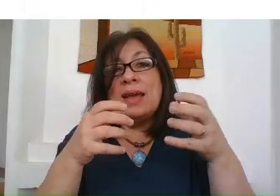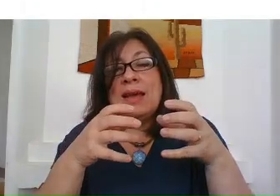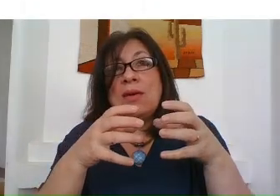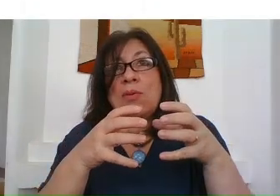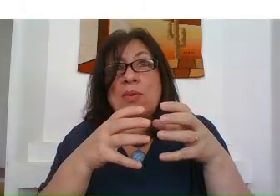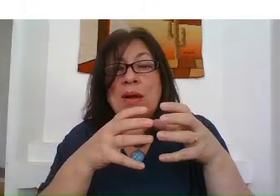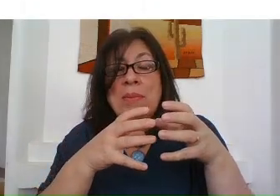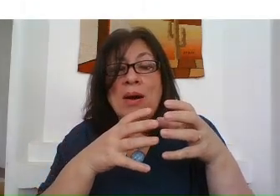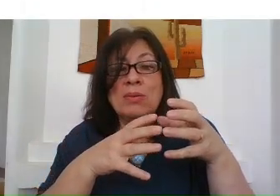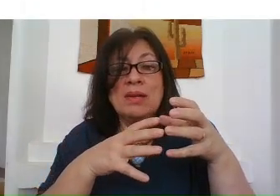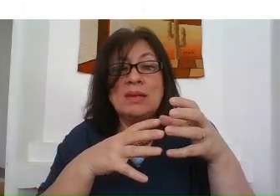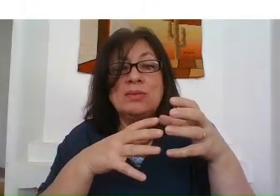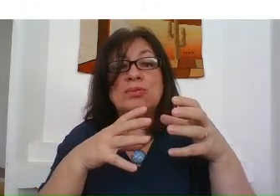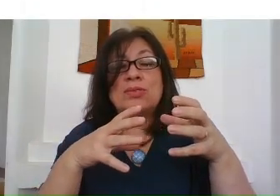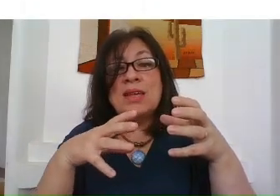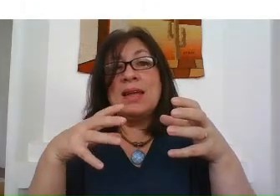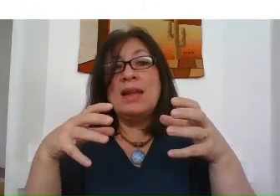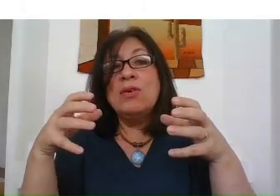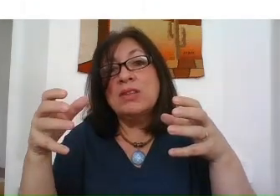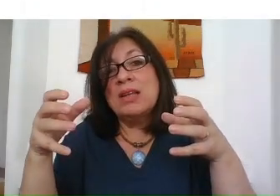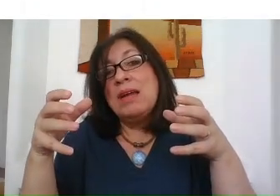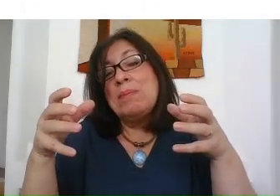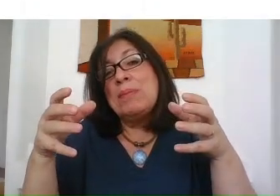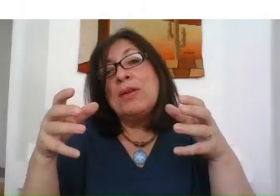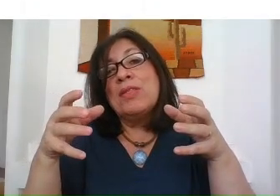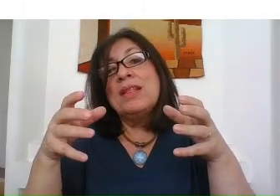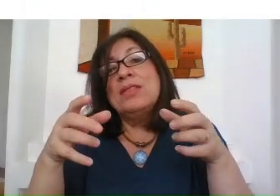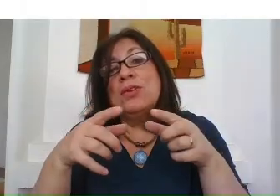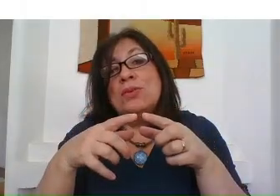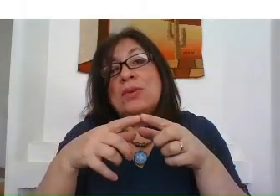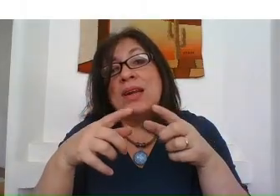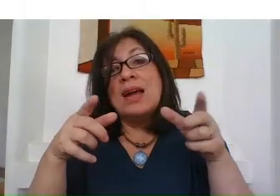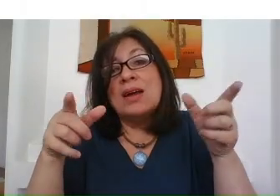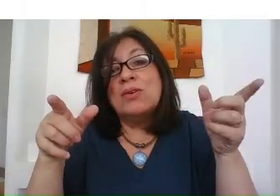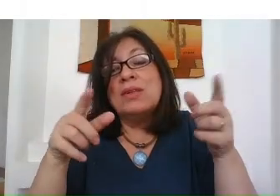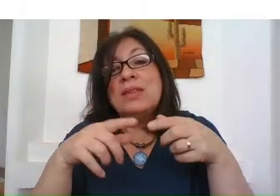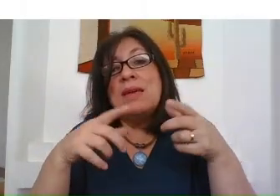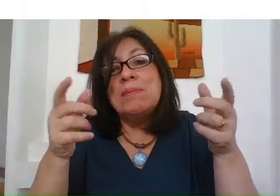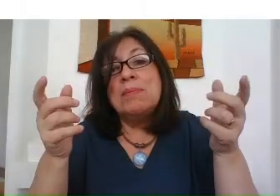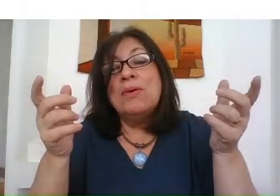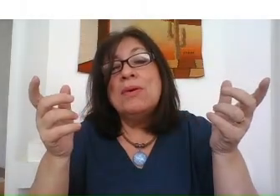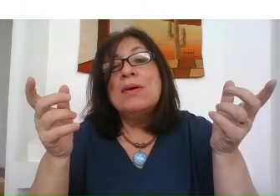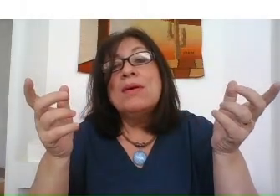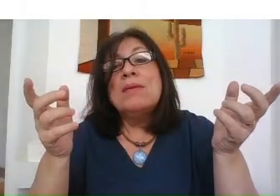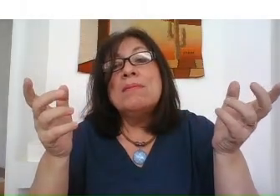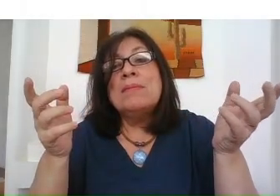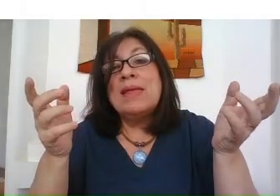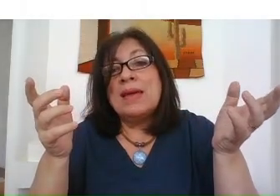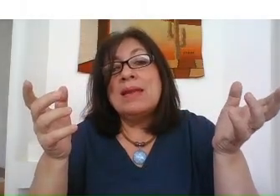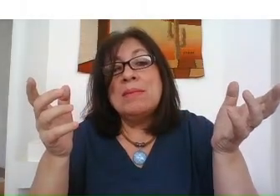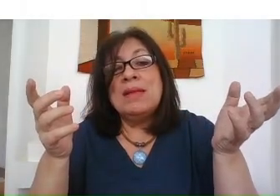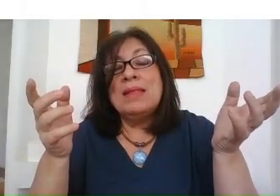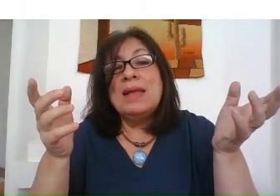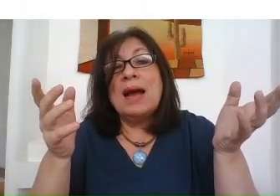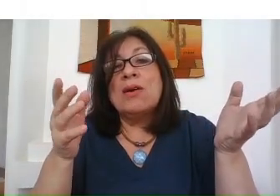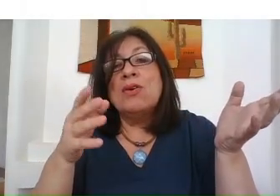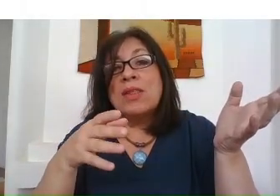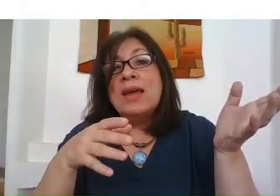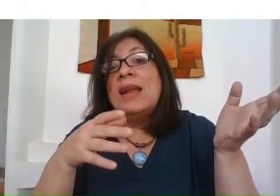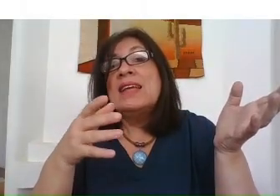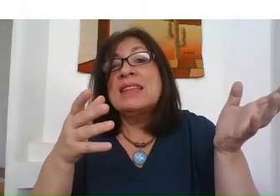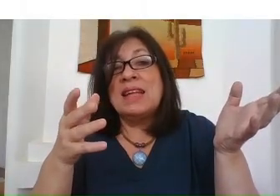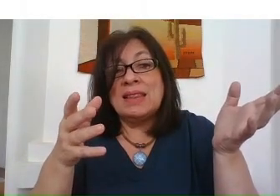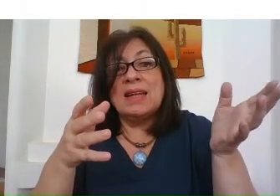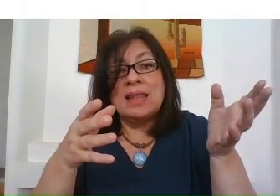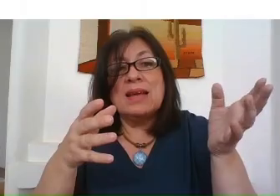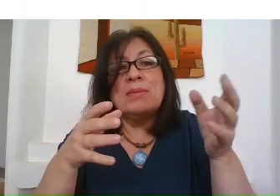de que una pauta sucede a la otra, pero dentro de un rango de tiempo medianamente